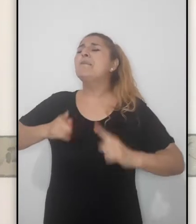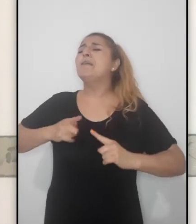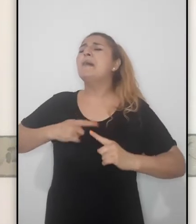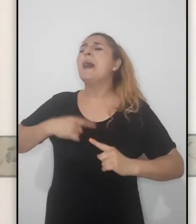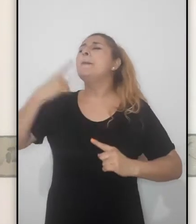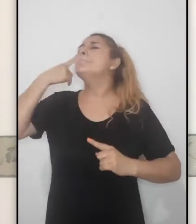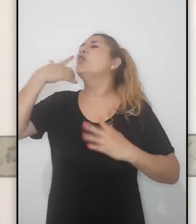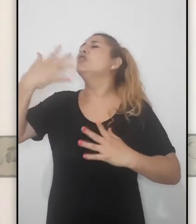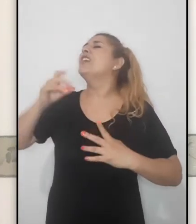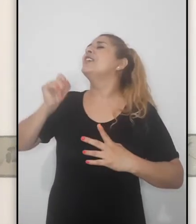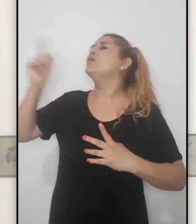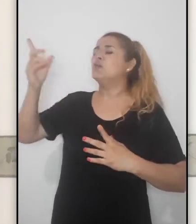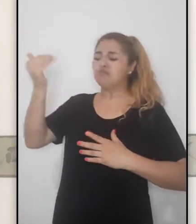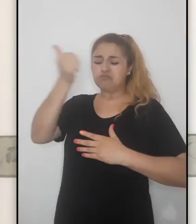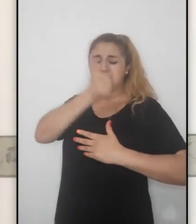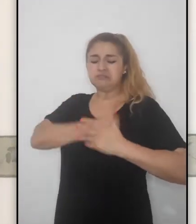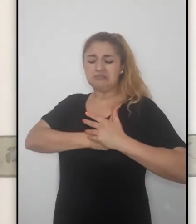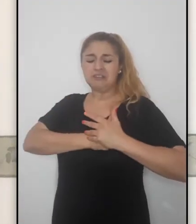a ti como centro